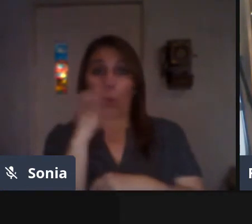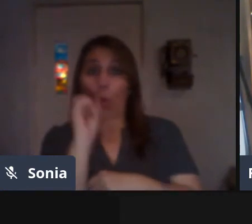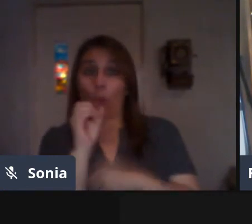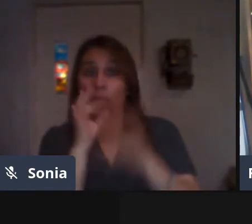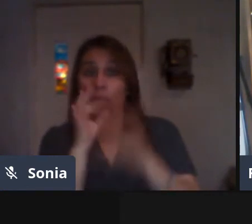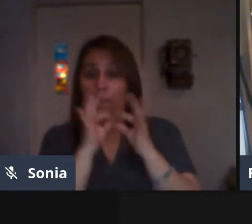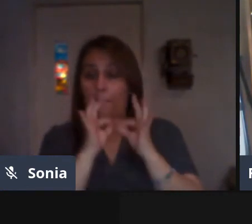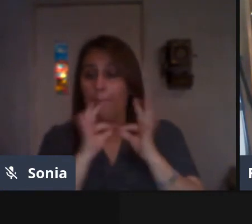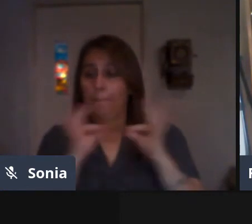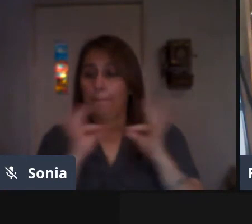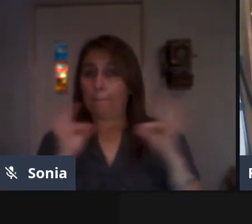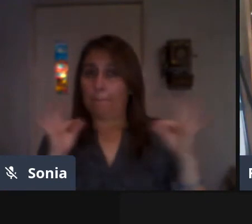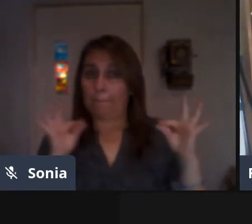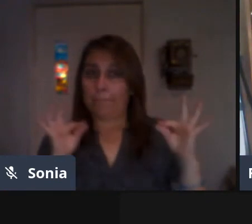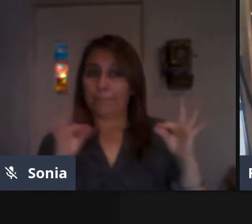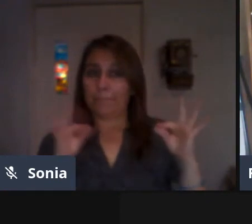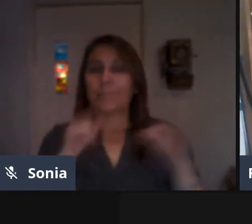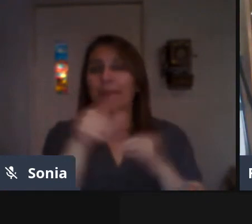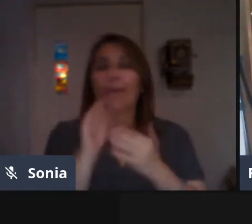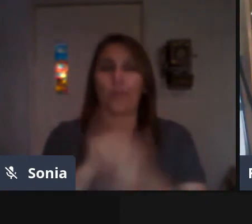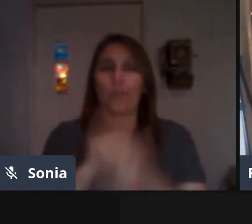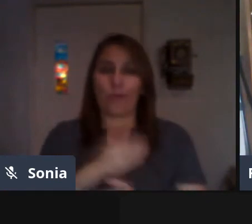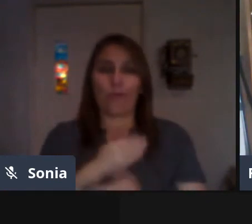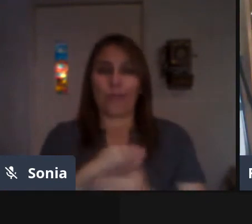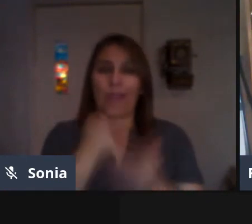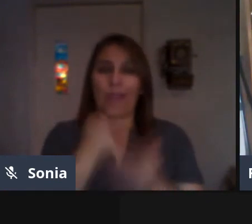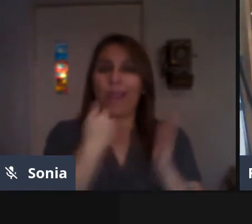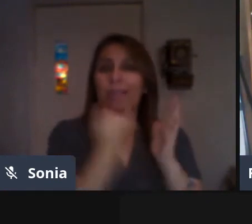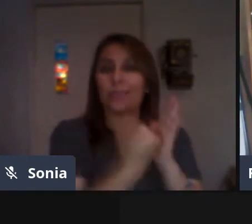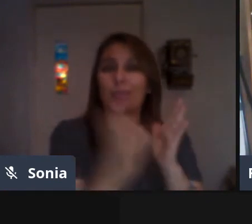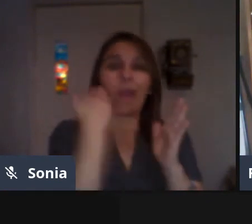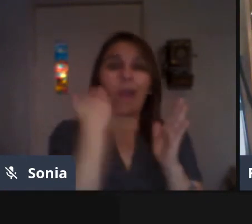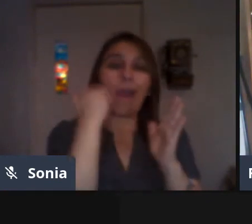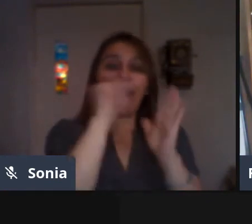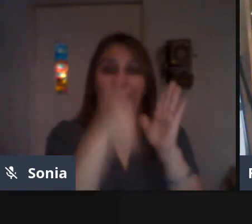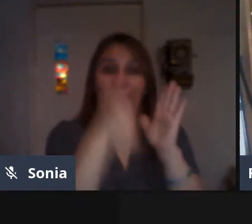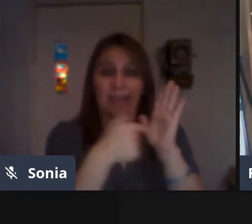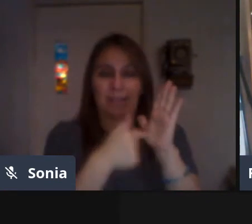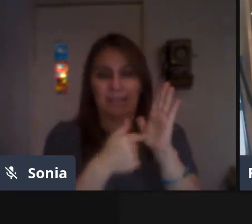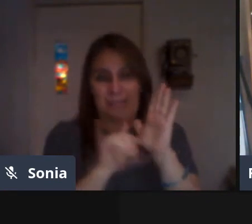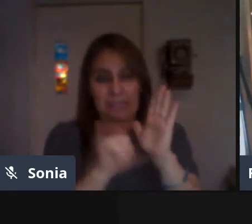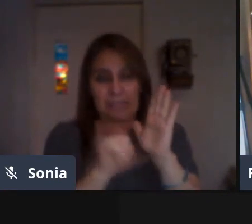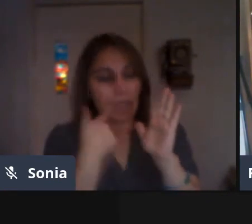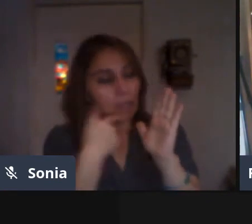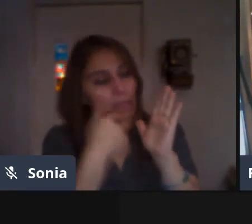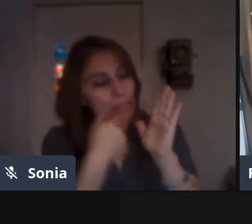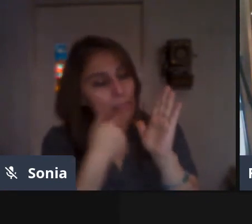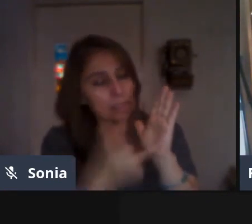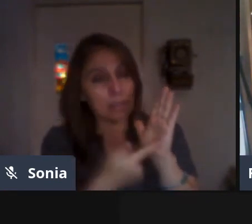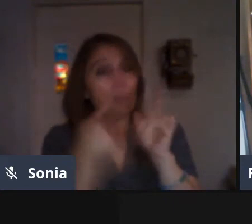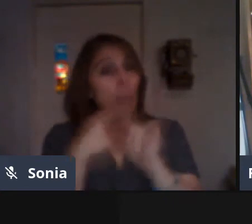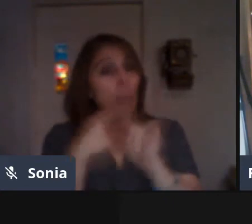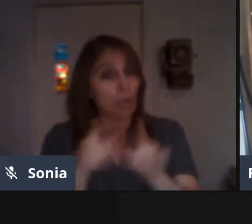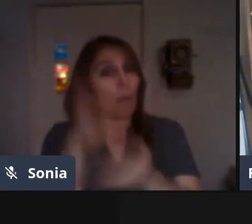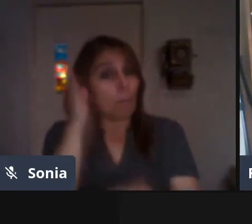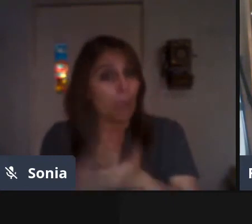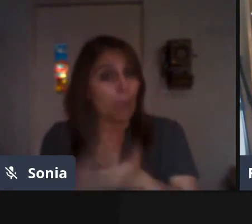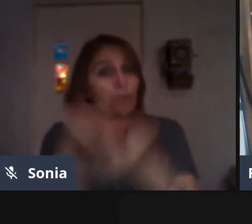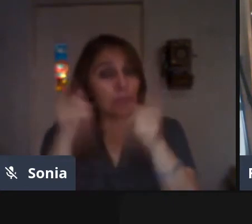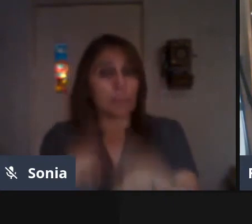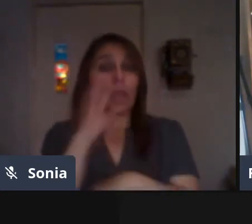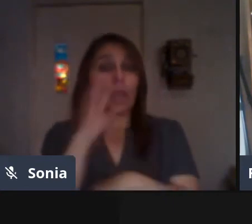caso y una mujer pero ahí lo que nos está diciendo esta participante justamente es que a los hombres también les sucede quizás no hay las mismas